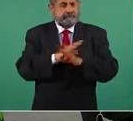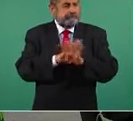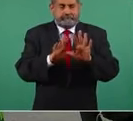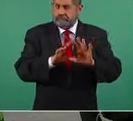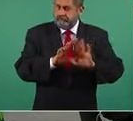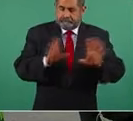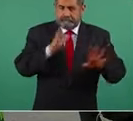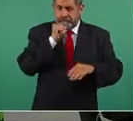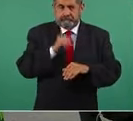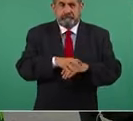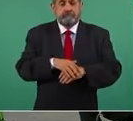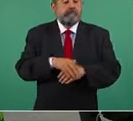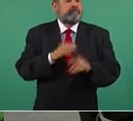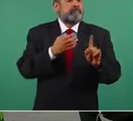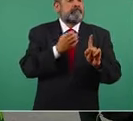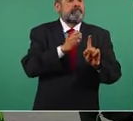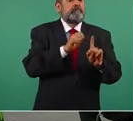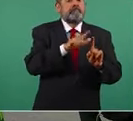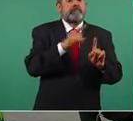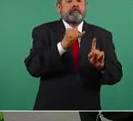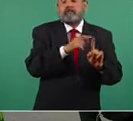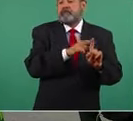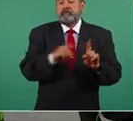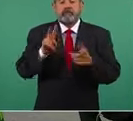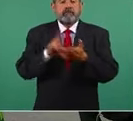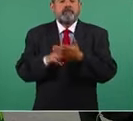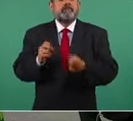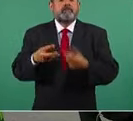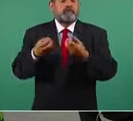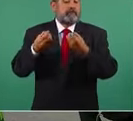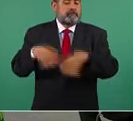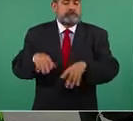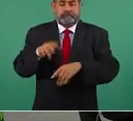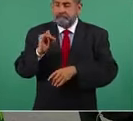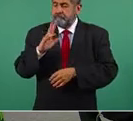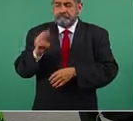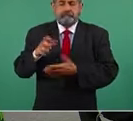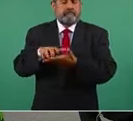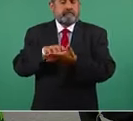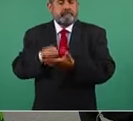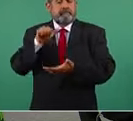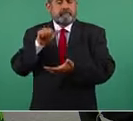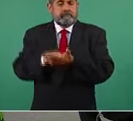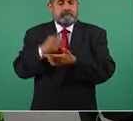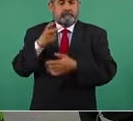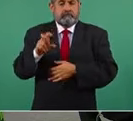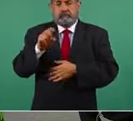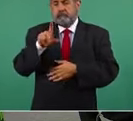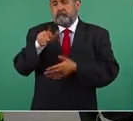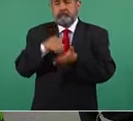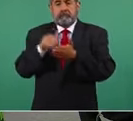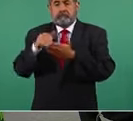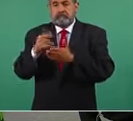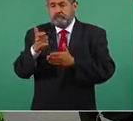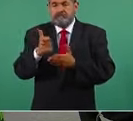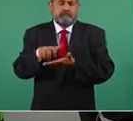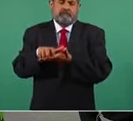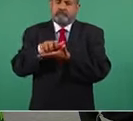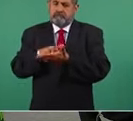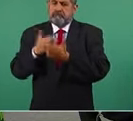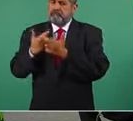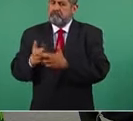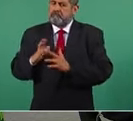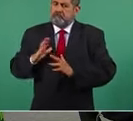al 17 de junio de 2021, se evitó la pérdida de 6.237 millones de pesos.